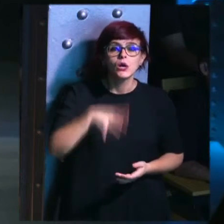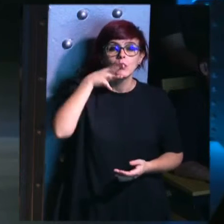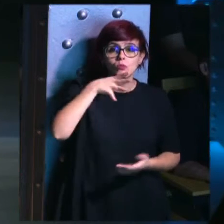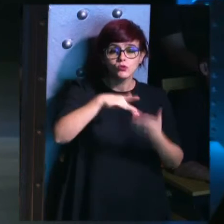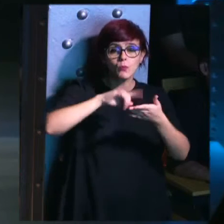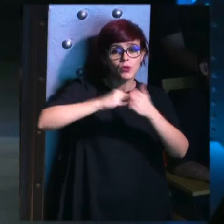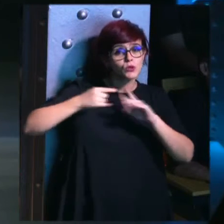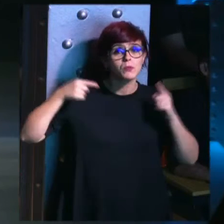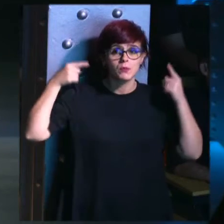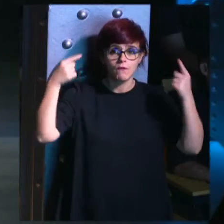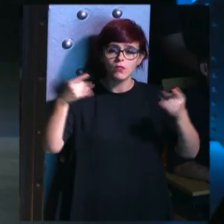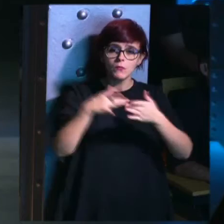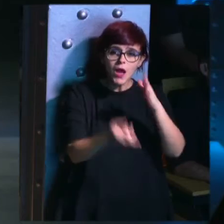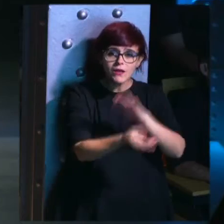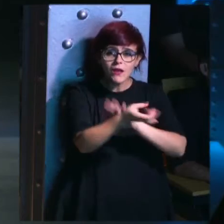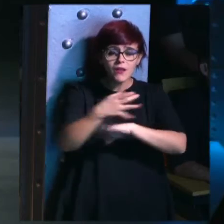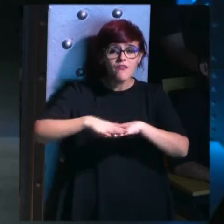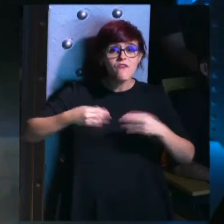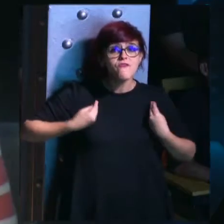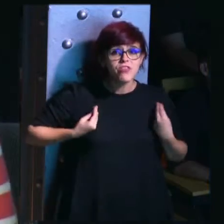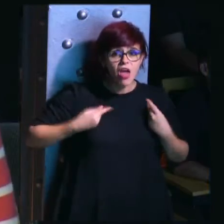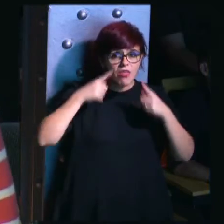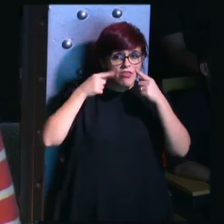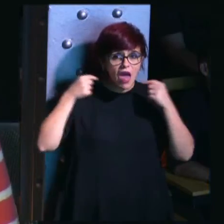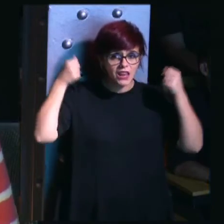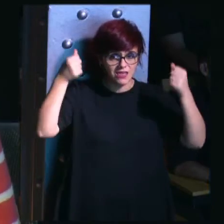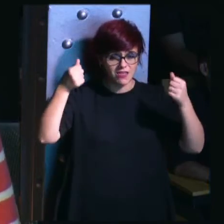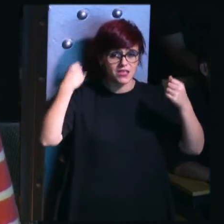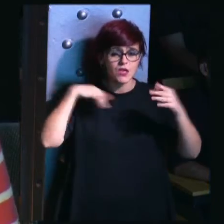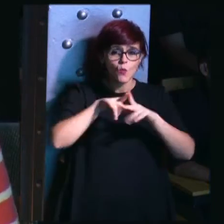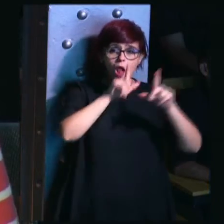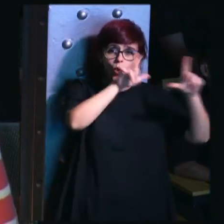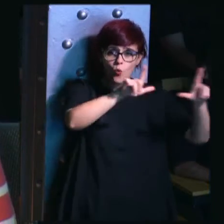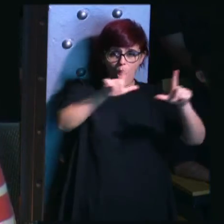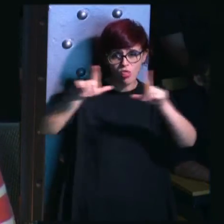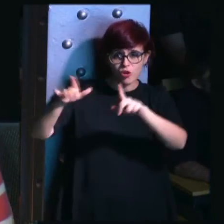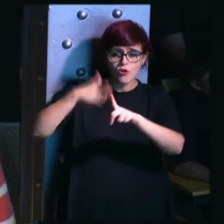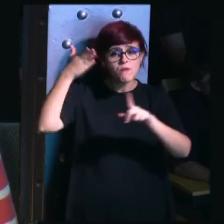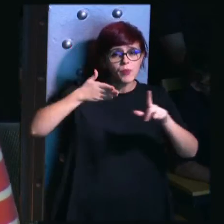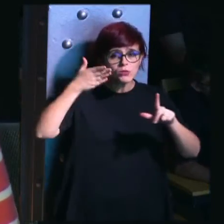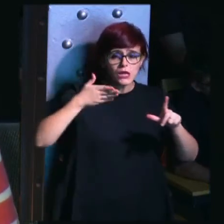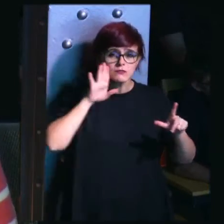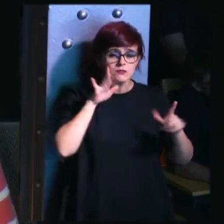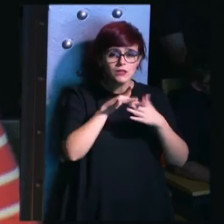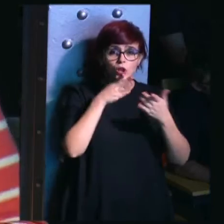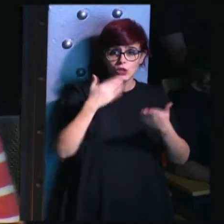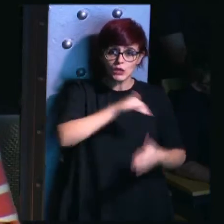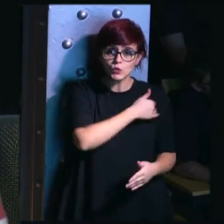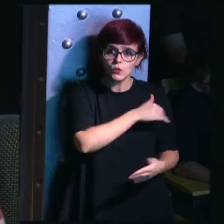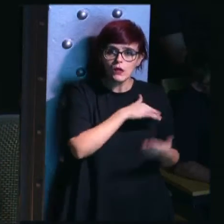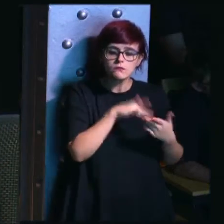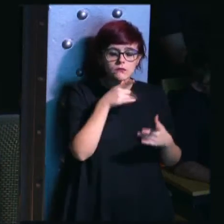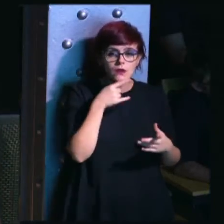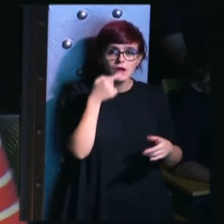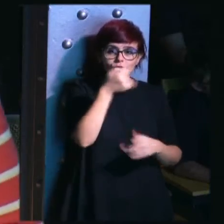que hicimos fue recrear toda la vida de Dalí, ciertos otros cuadros, ciertos momentos importantes, y los estudiantes, como iban